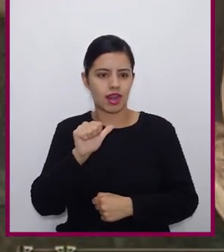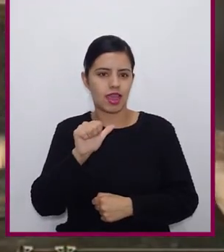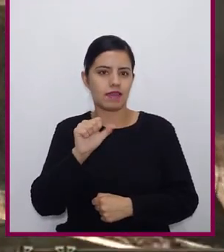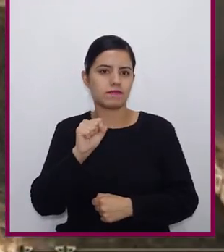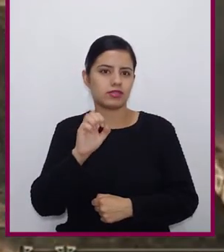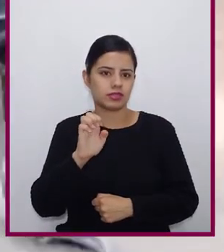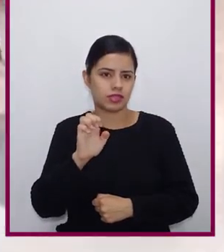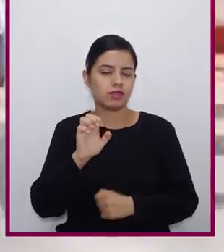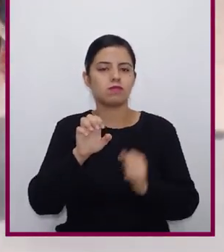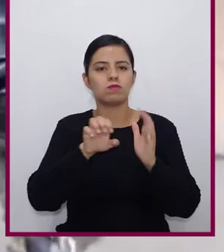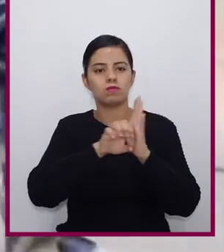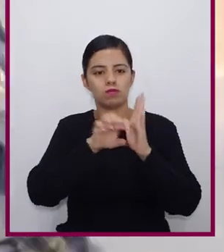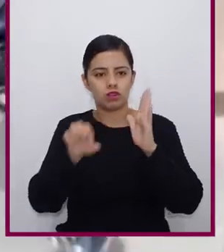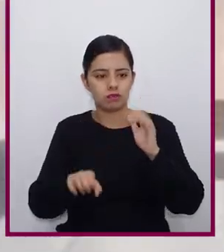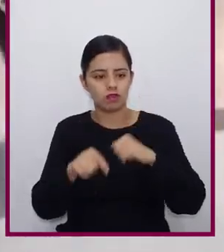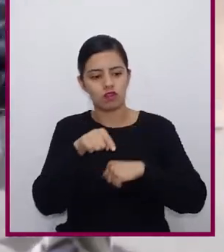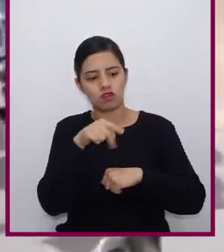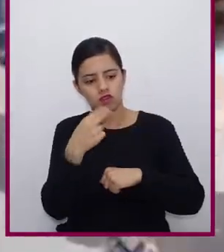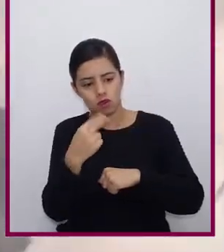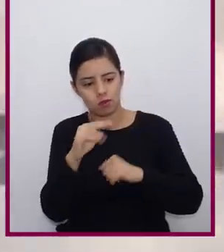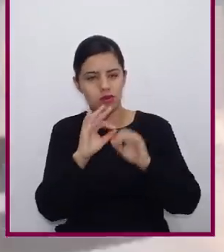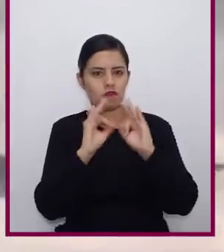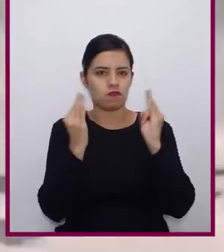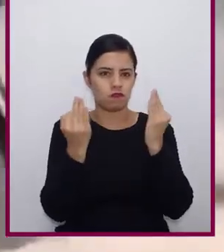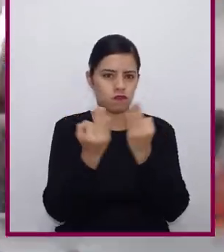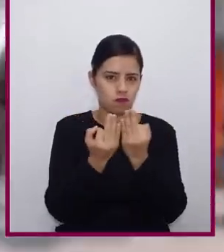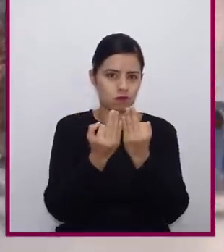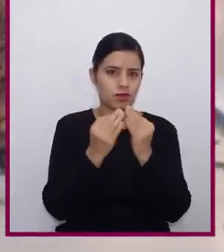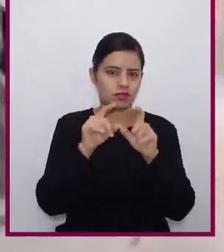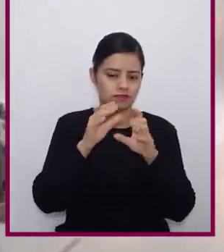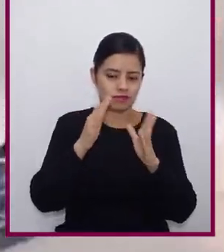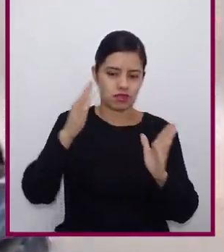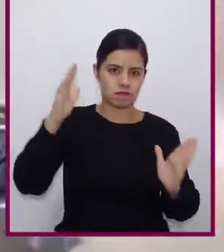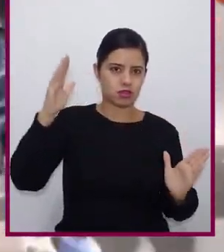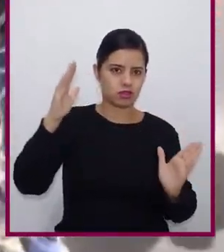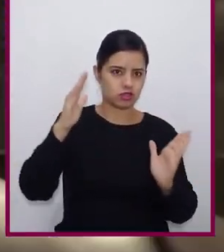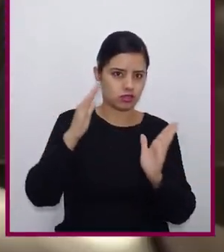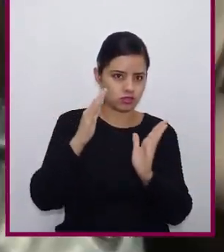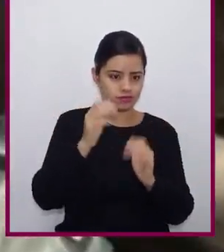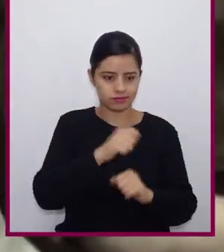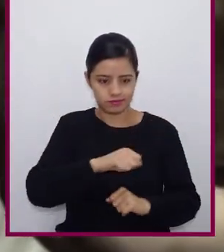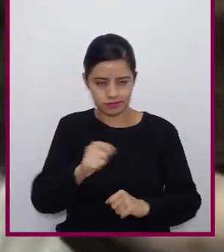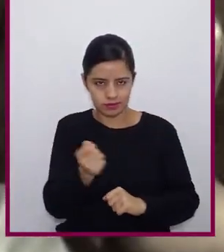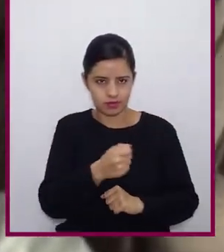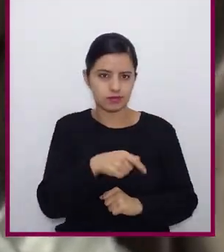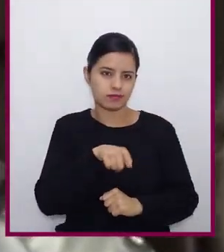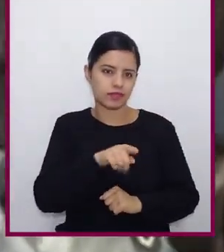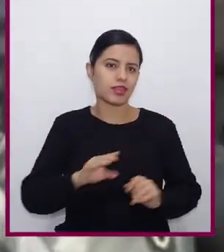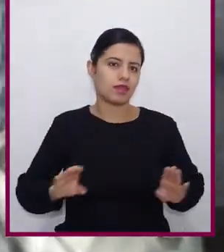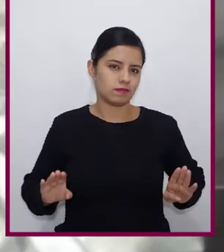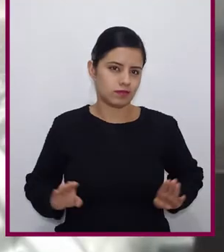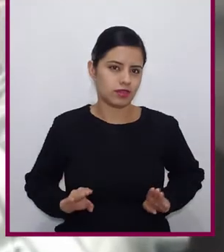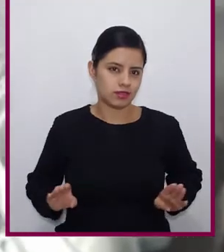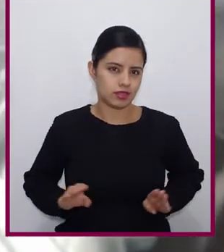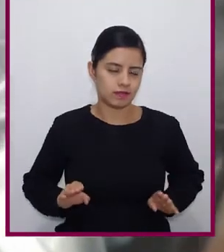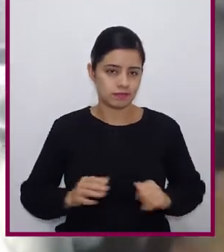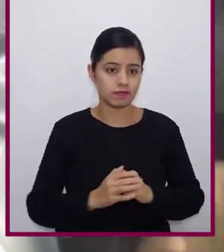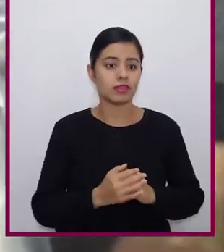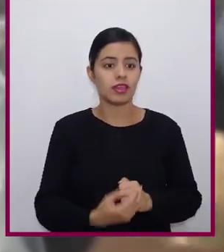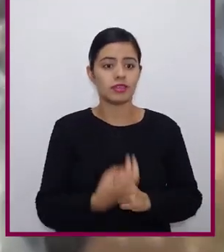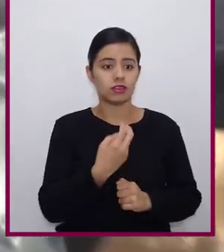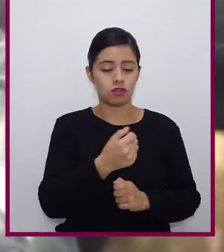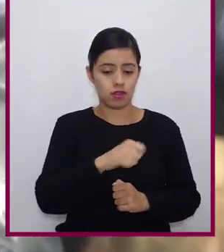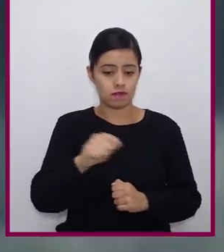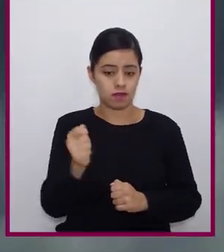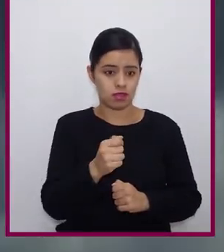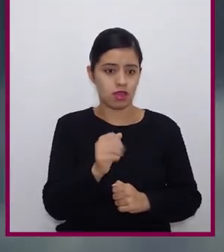pueden ser el nombre, el tamaño y la forma. Esas características son conocidas como atributos. Ahora, esa plantilla nos puede ayudar a crear